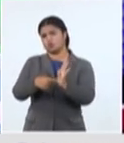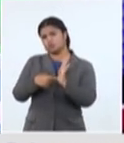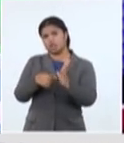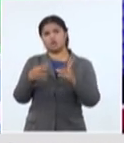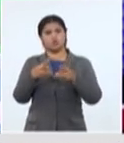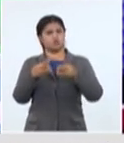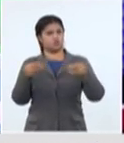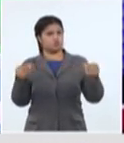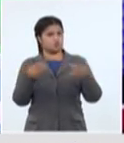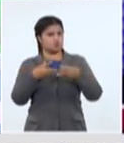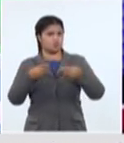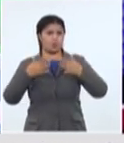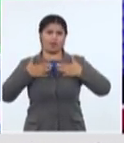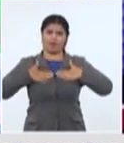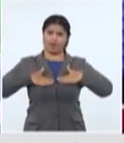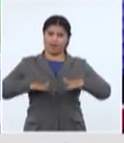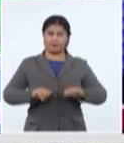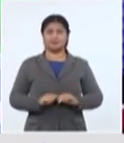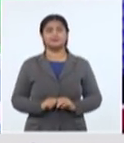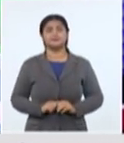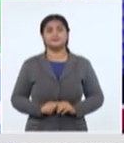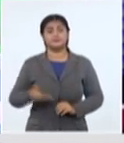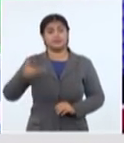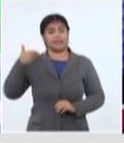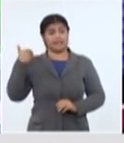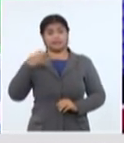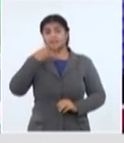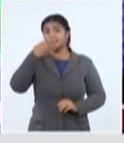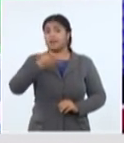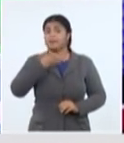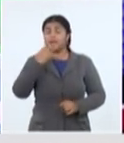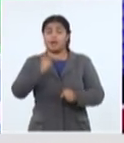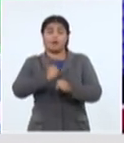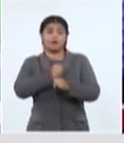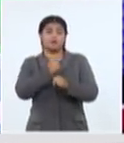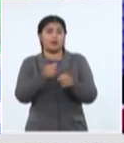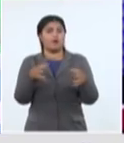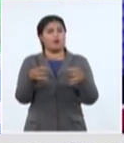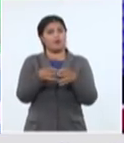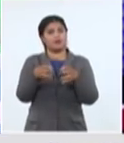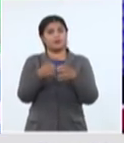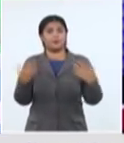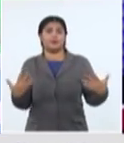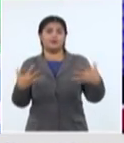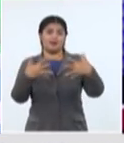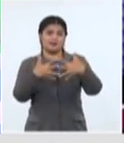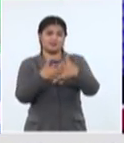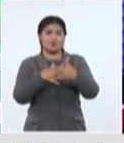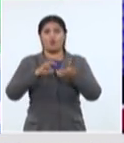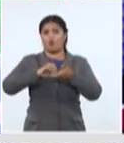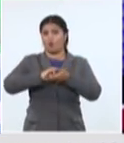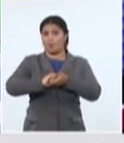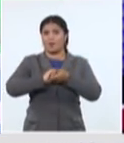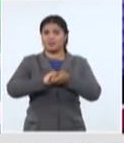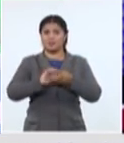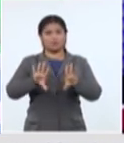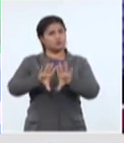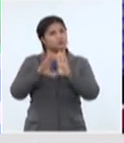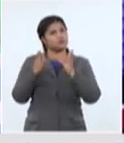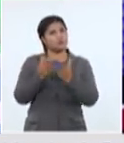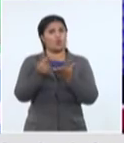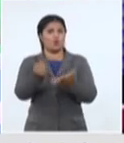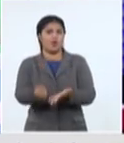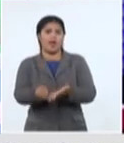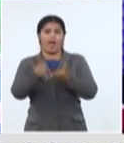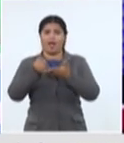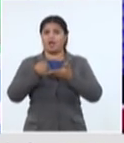O sea, y ahorita se hablaba aquí del trabajo en equipo, de la relación interdisciplinaria, donde pues todo el mundo debemos